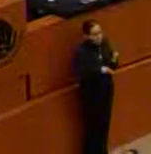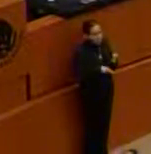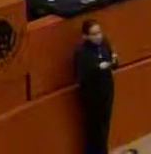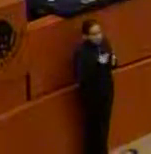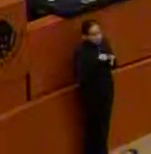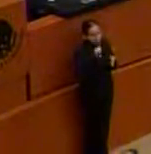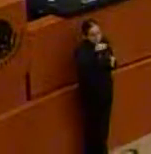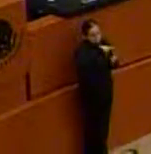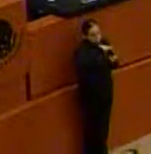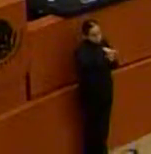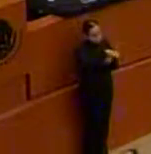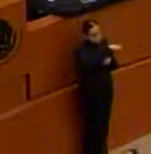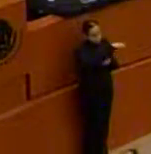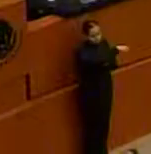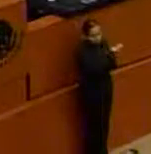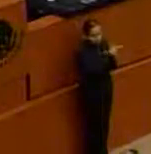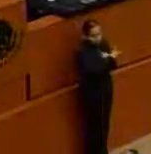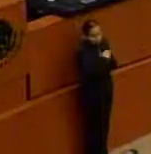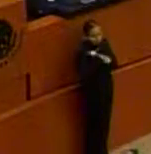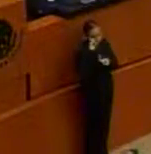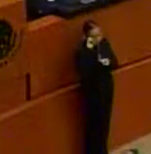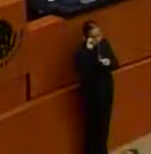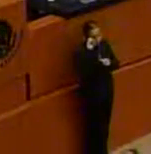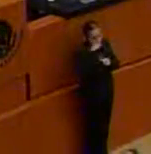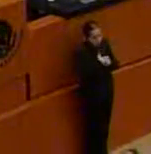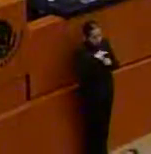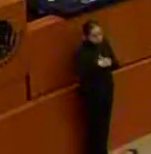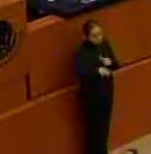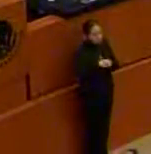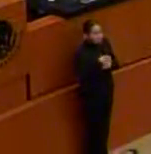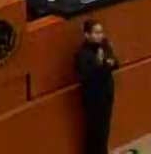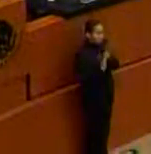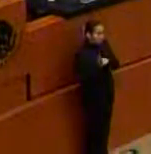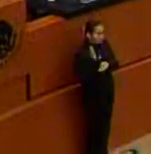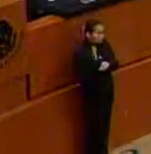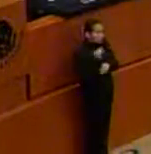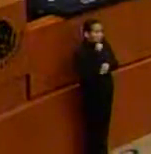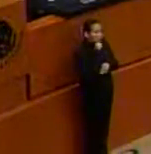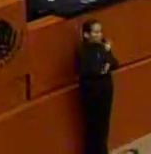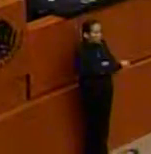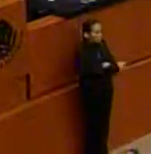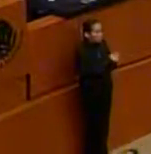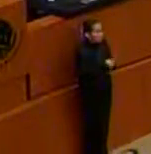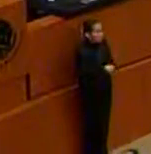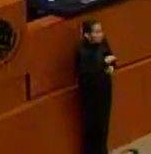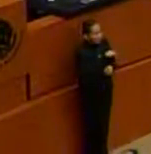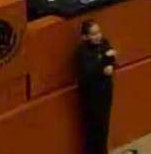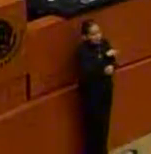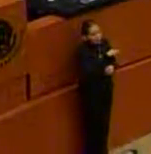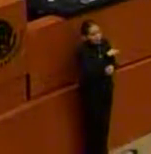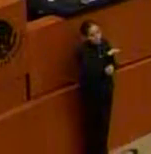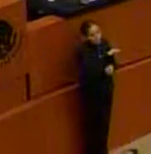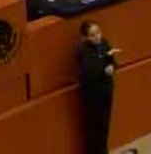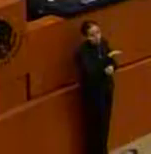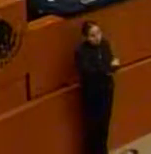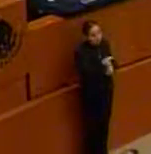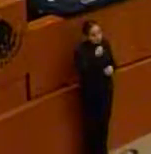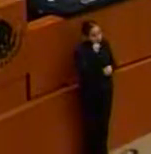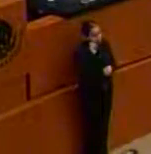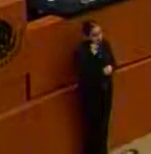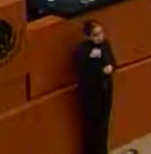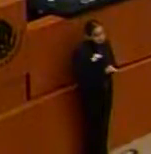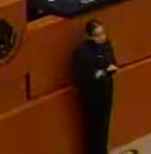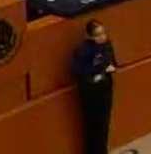en algunas regiones de países europeos como Bélgica, incluso africanos como Namibia, pues experiencias